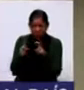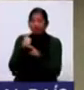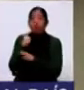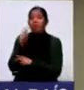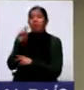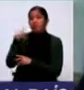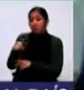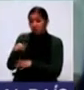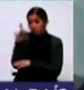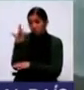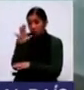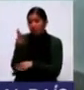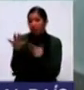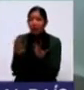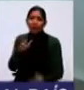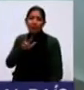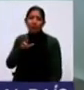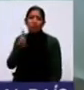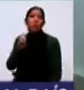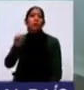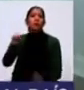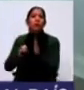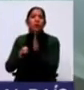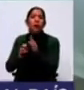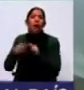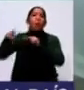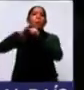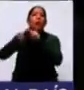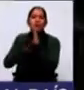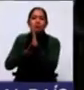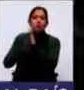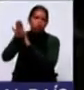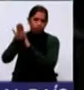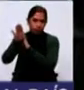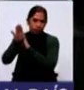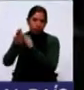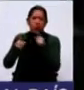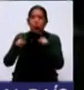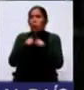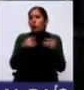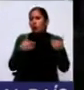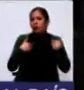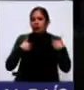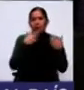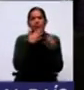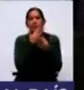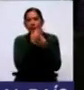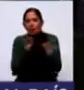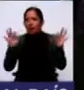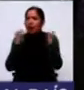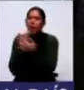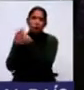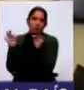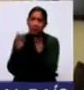del 31% aproximadamente de viajes entre feriados vinculados a fines de semana.